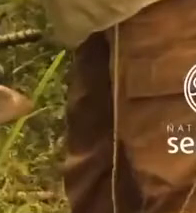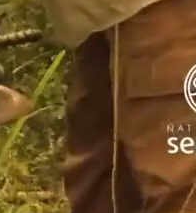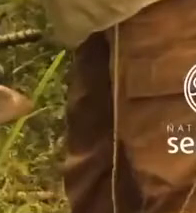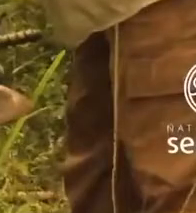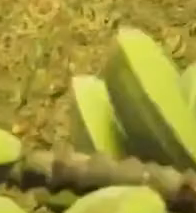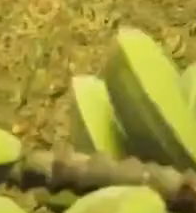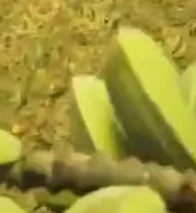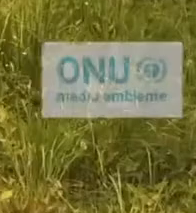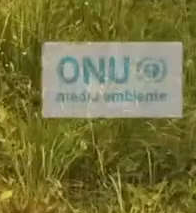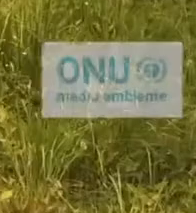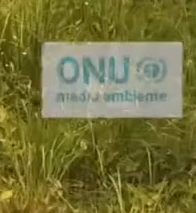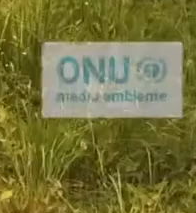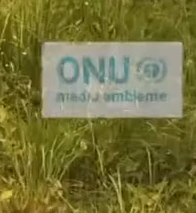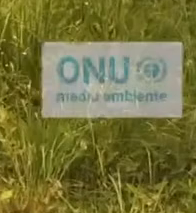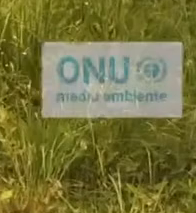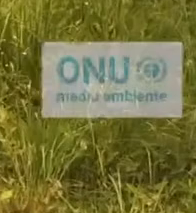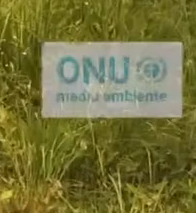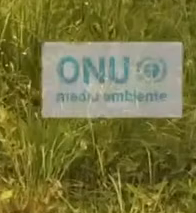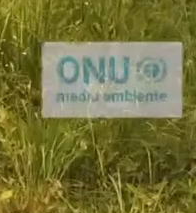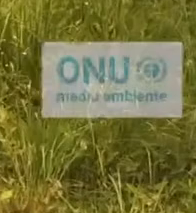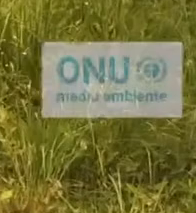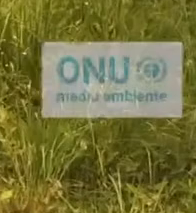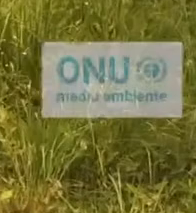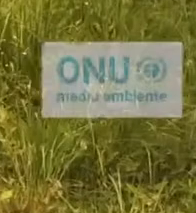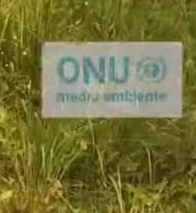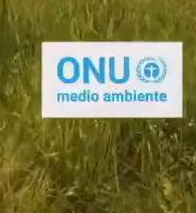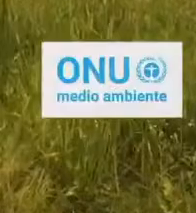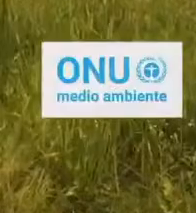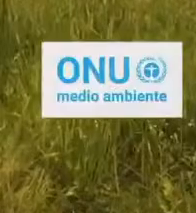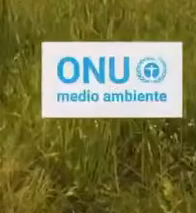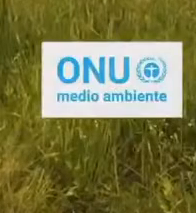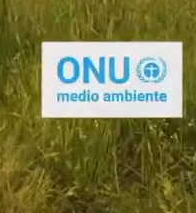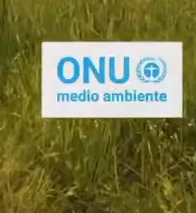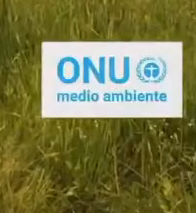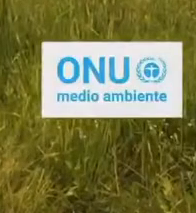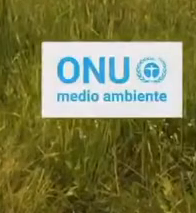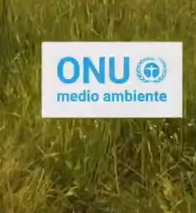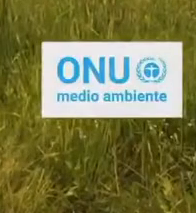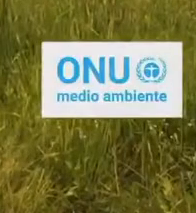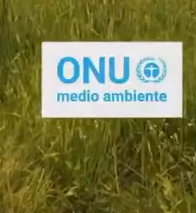pesos. Otro productor hubiera devuelto 535.000. Yo tengo que devolver solo 510.000.